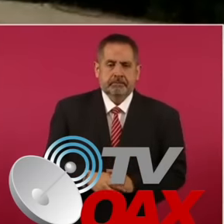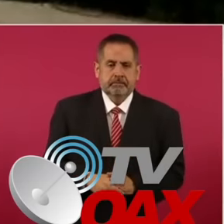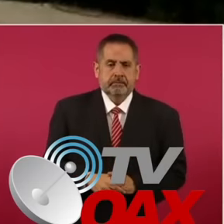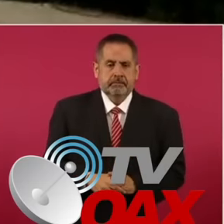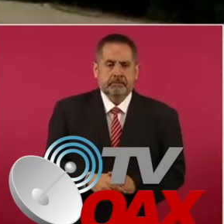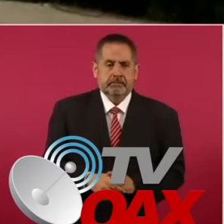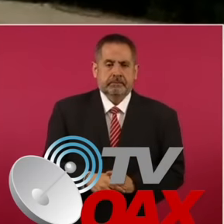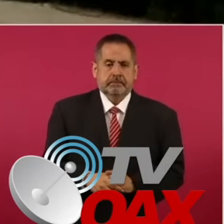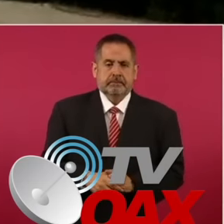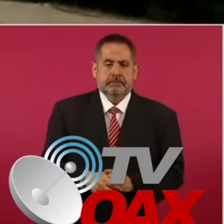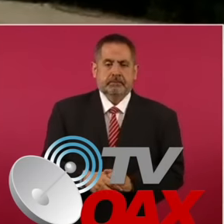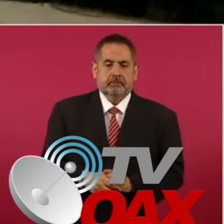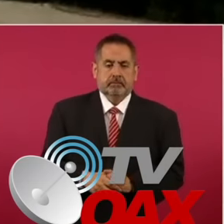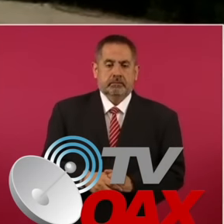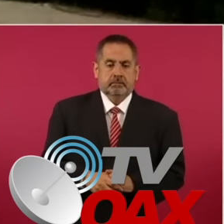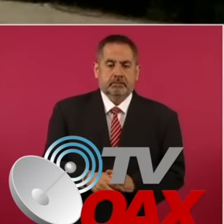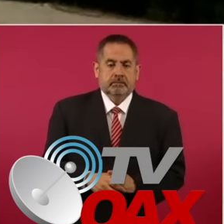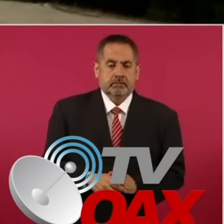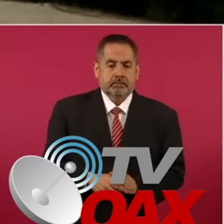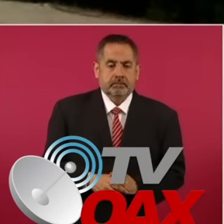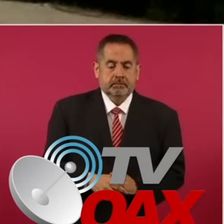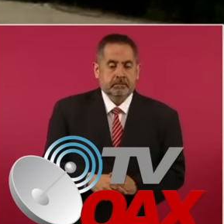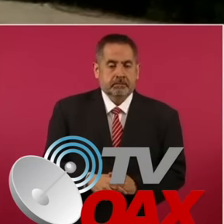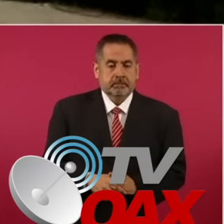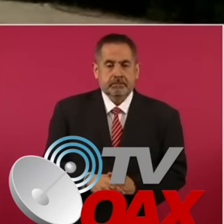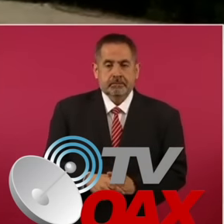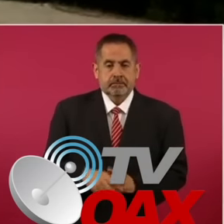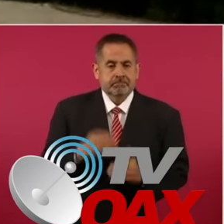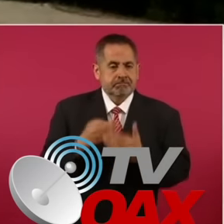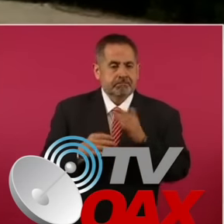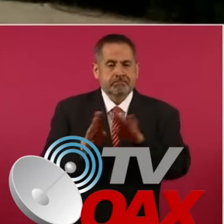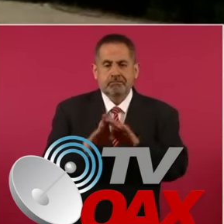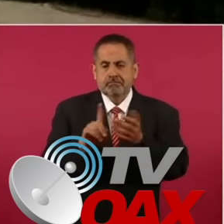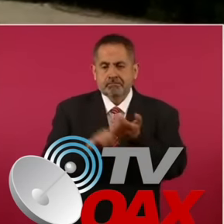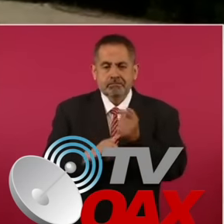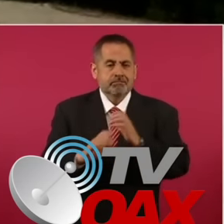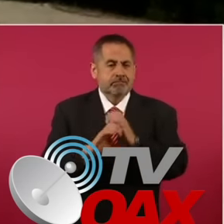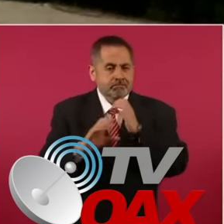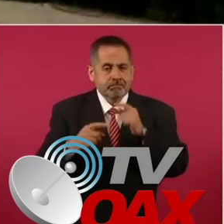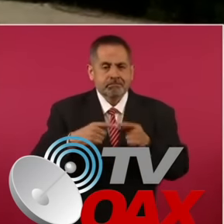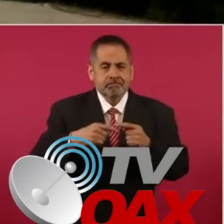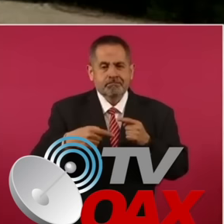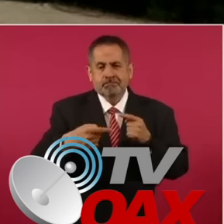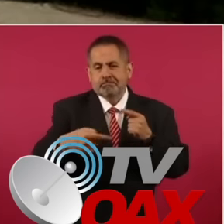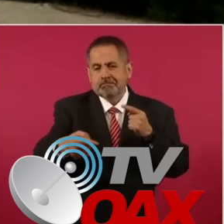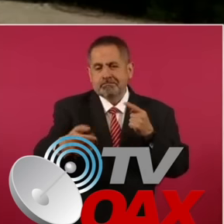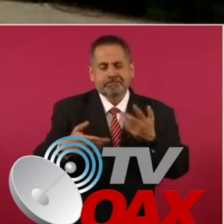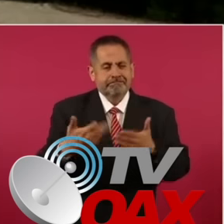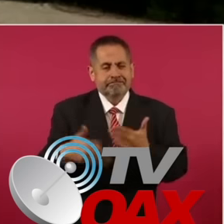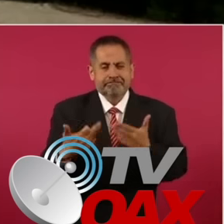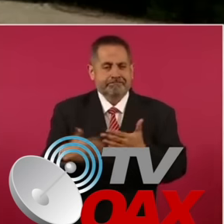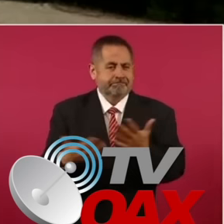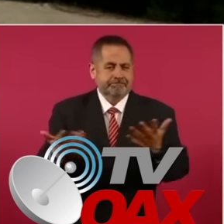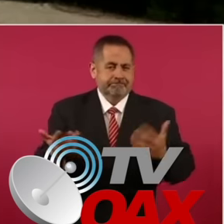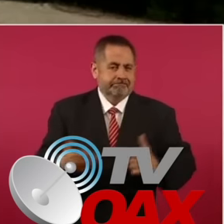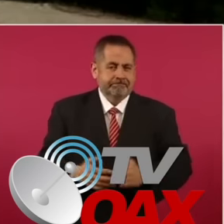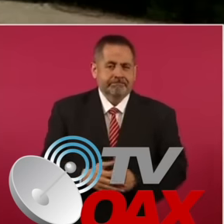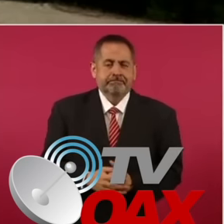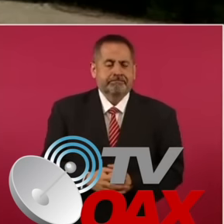sin el drenaje, sin las obras